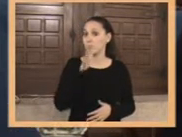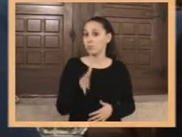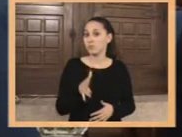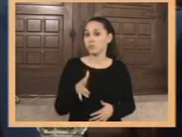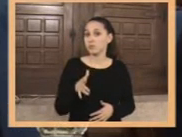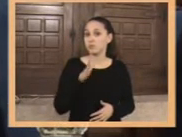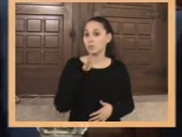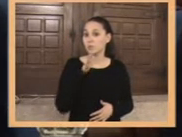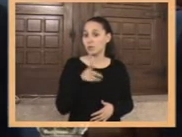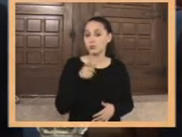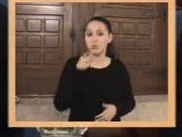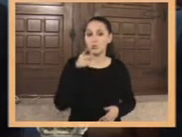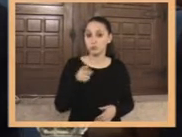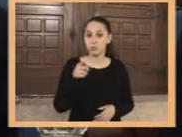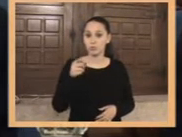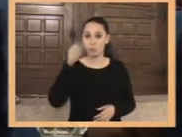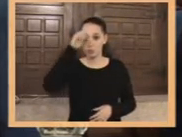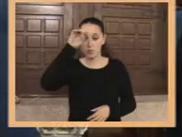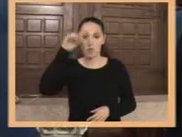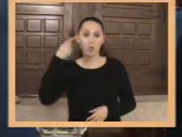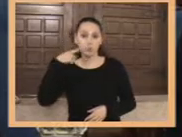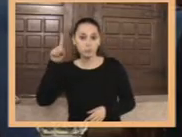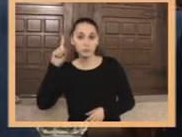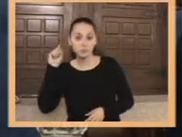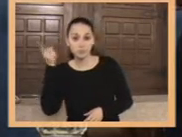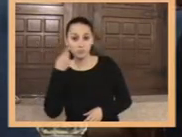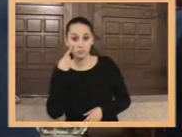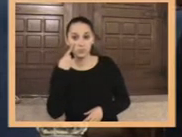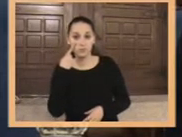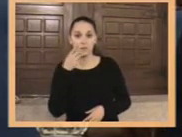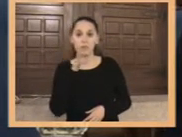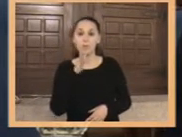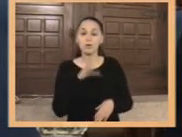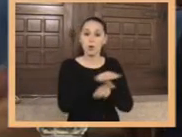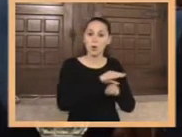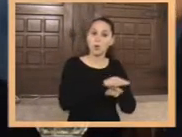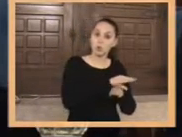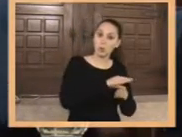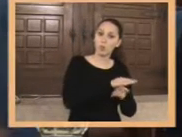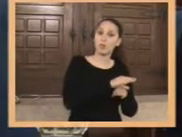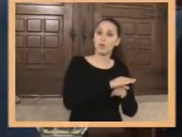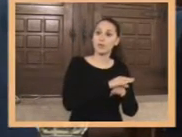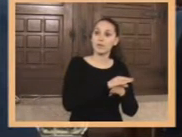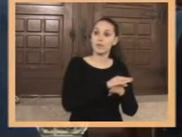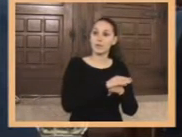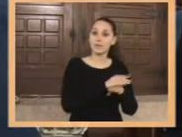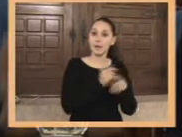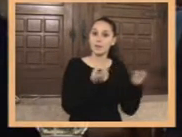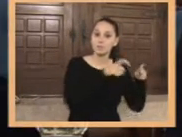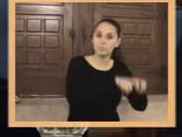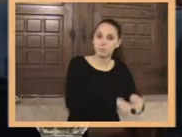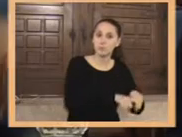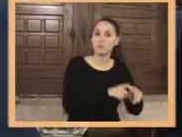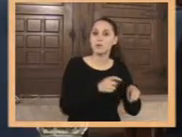calle, cuando venían a reunirse, con el señor concejal de barrios y también con el oficial mayor y el arquitecto para